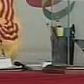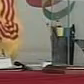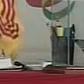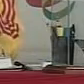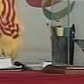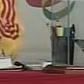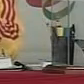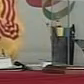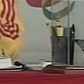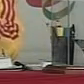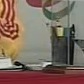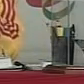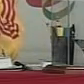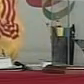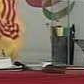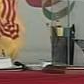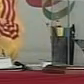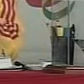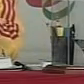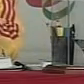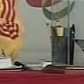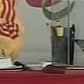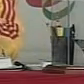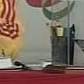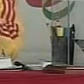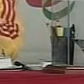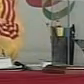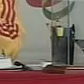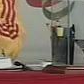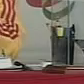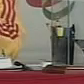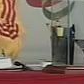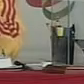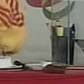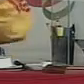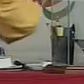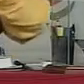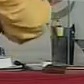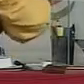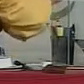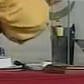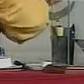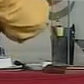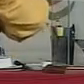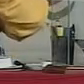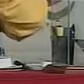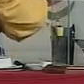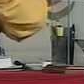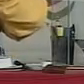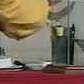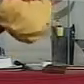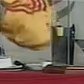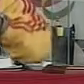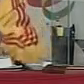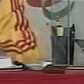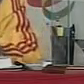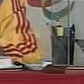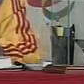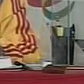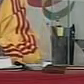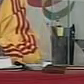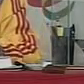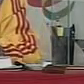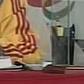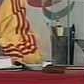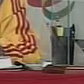porque fue clave la cooperación del gobierno colombiano para identificar a estos sicarios que agarramos en